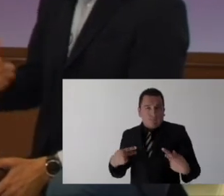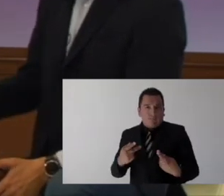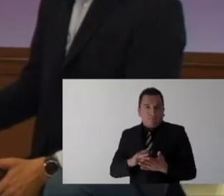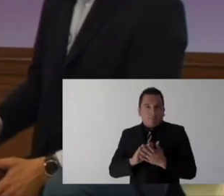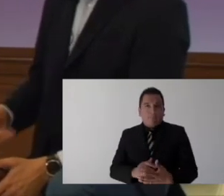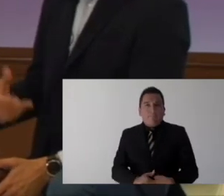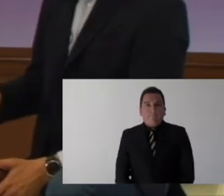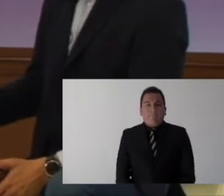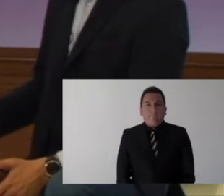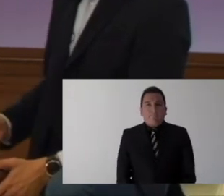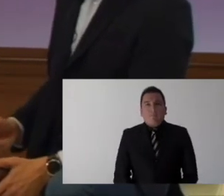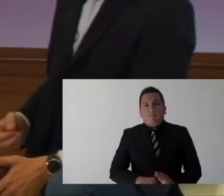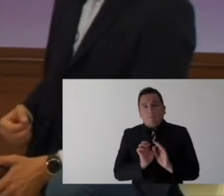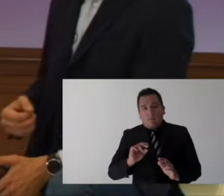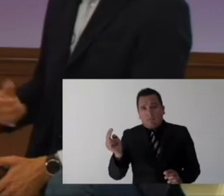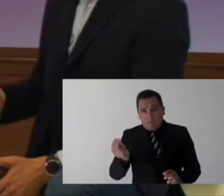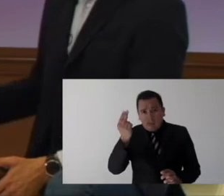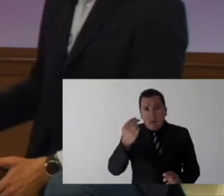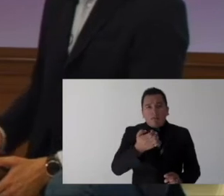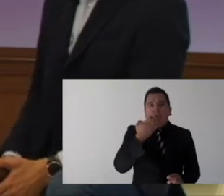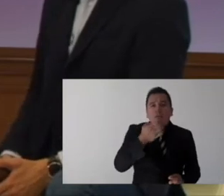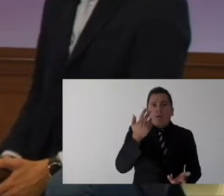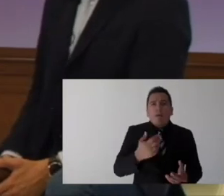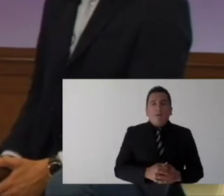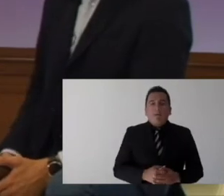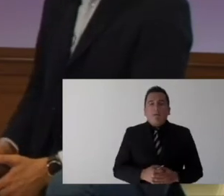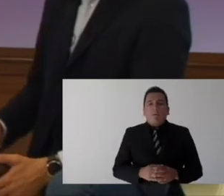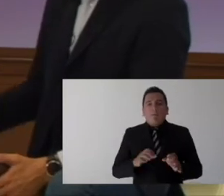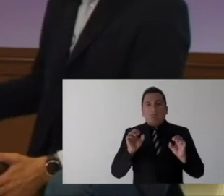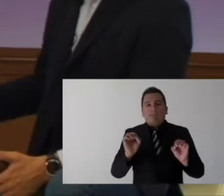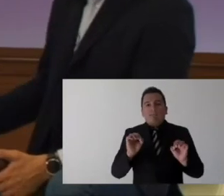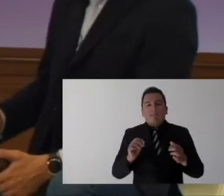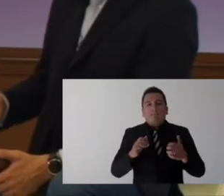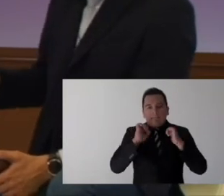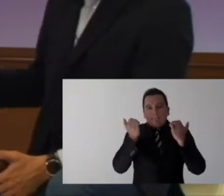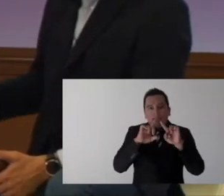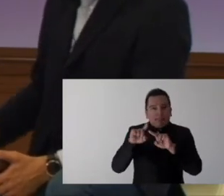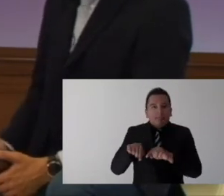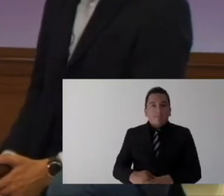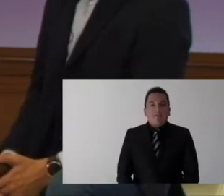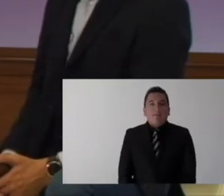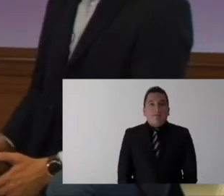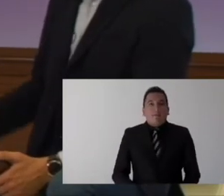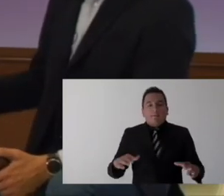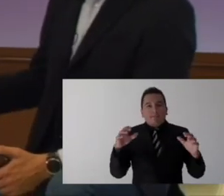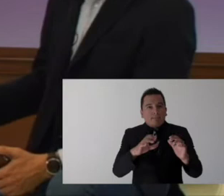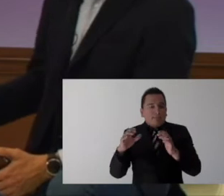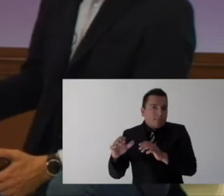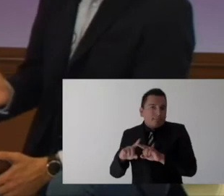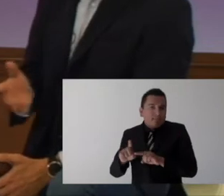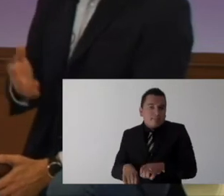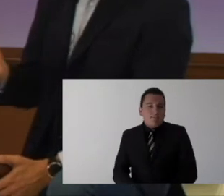las universidades, con escuelas, con parte de la sociedad civil organizada, con cámaras empresariales, en fin. Y lo que